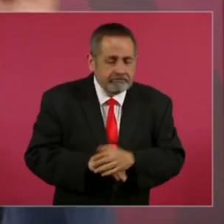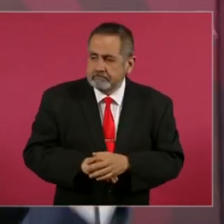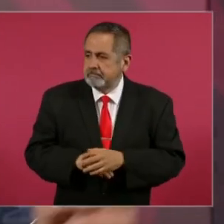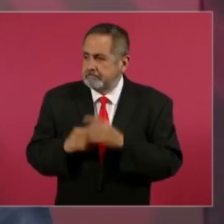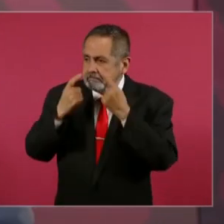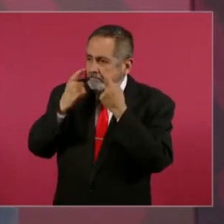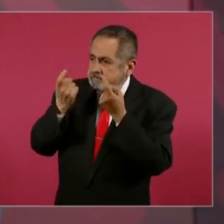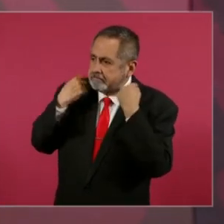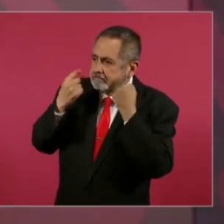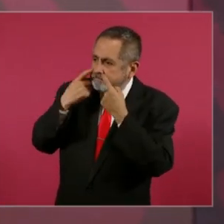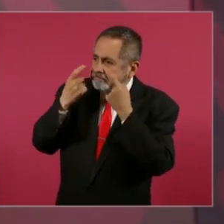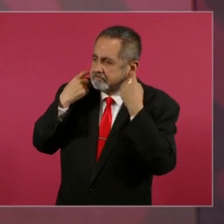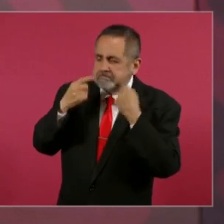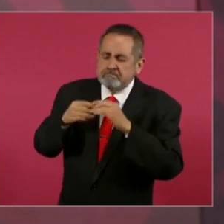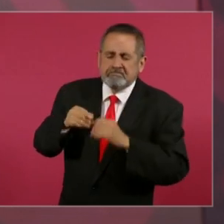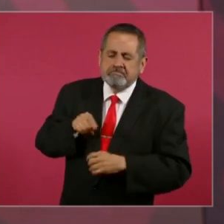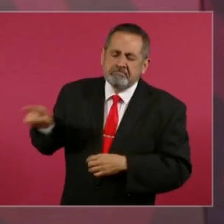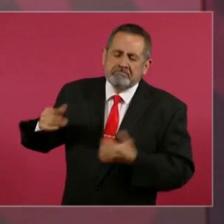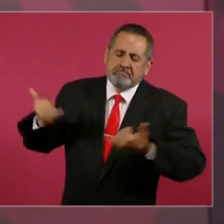entre.